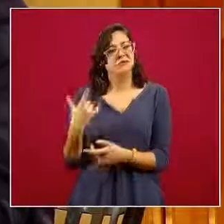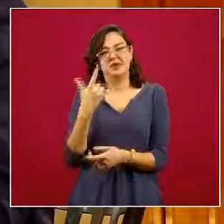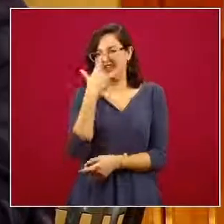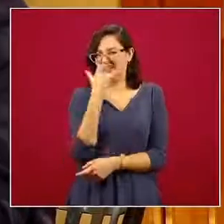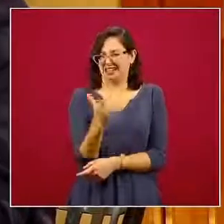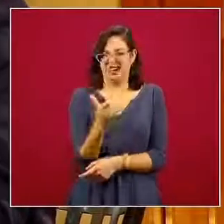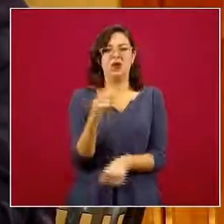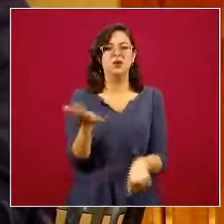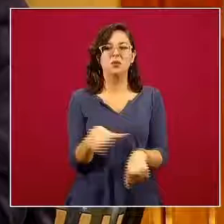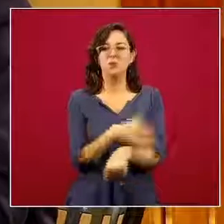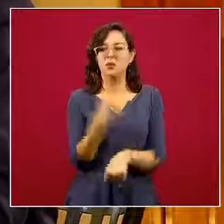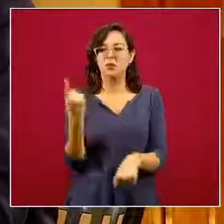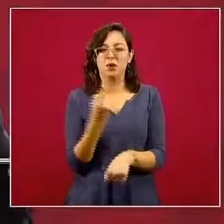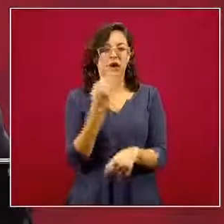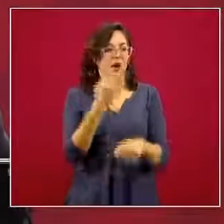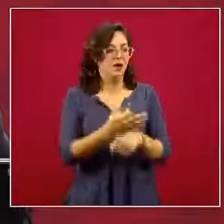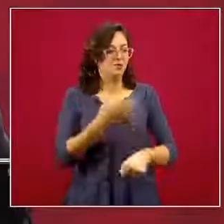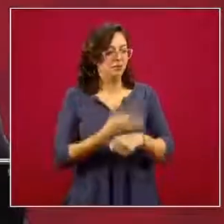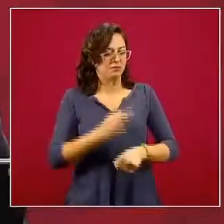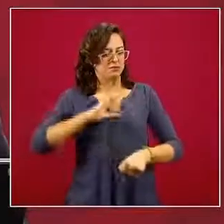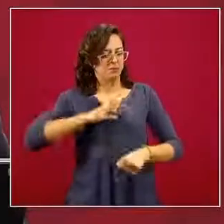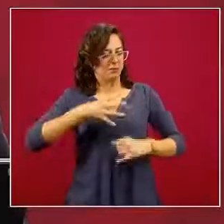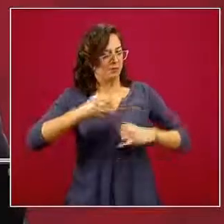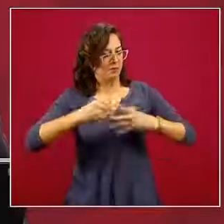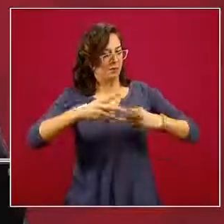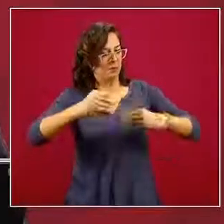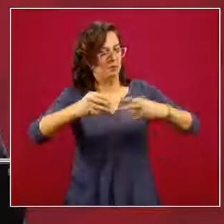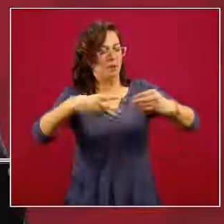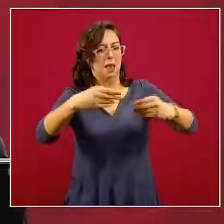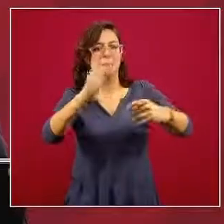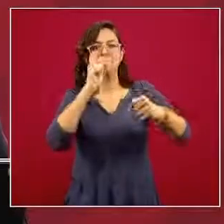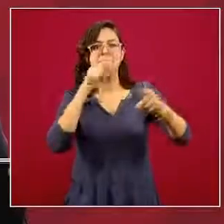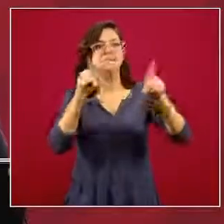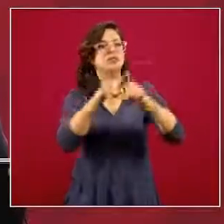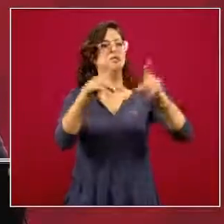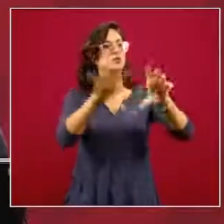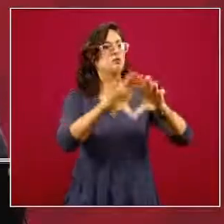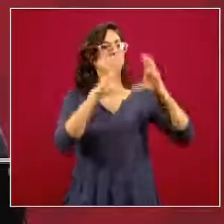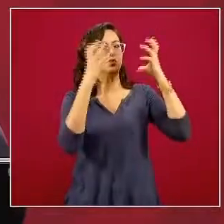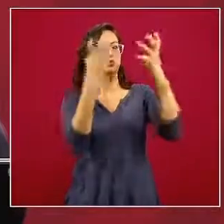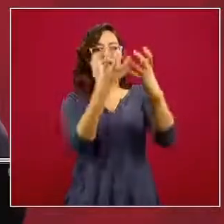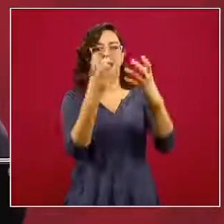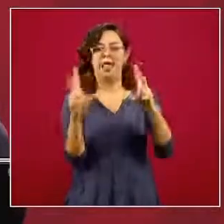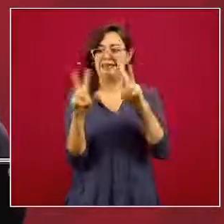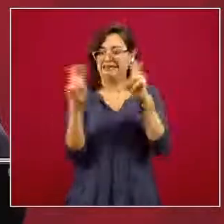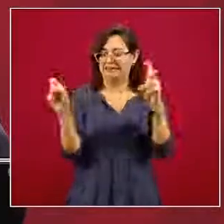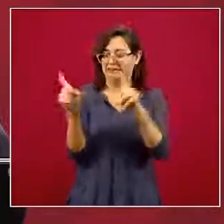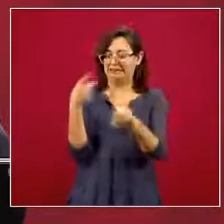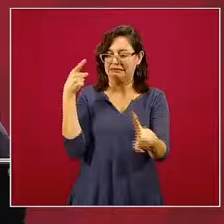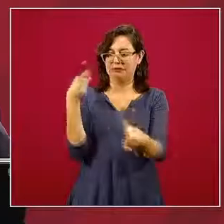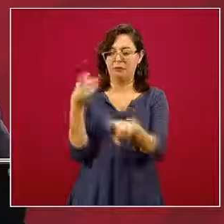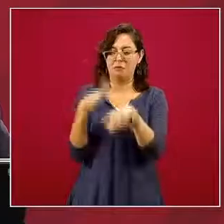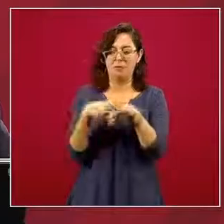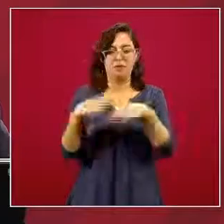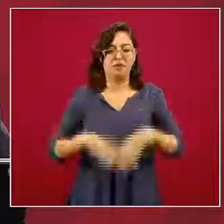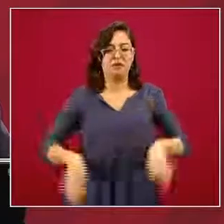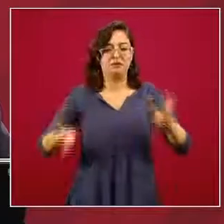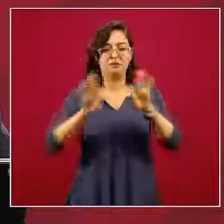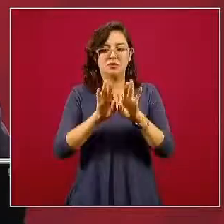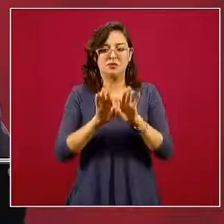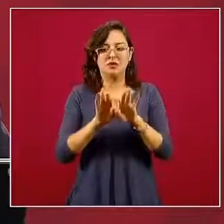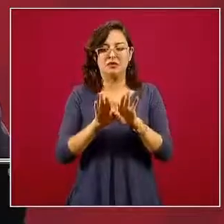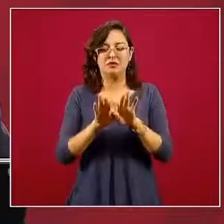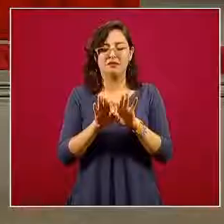está inmerso en una epidemia, igual que el resto del mundo, en una pandemia, y los temas centrales que nos